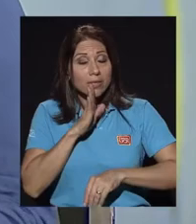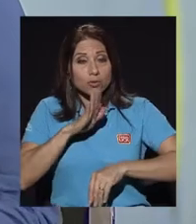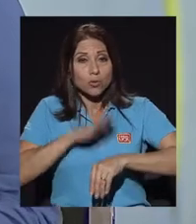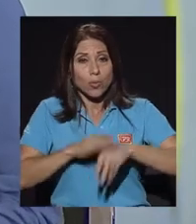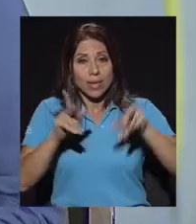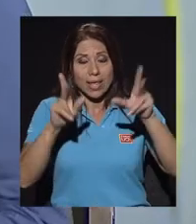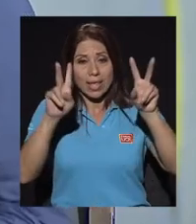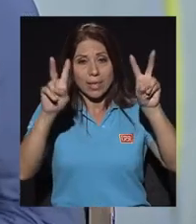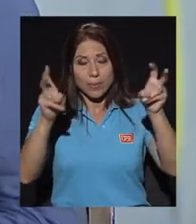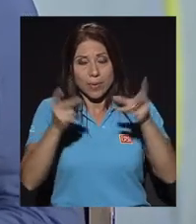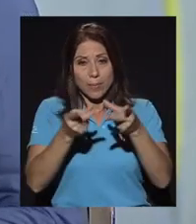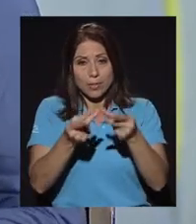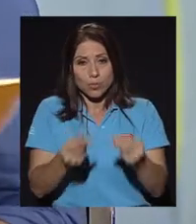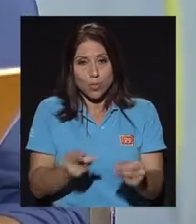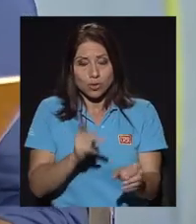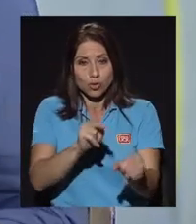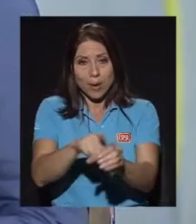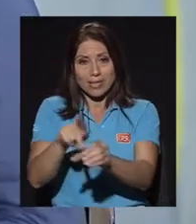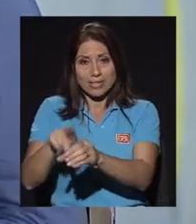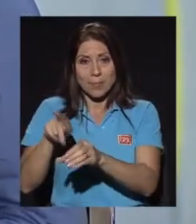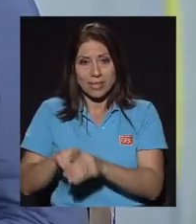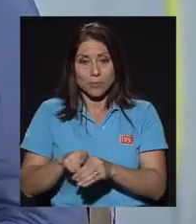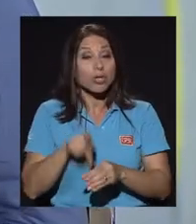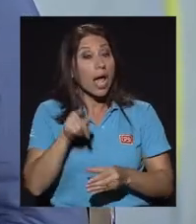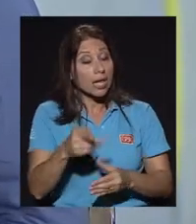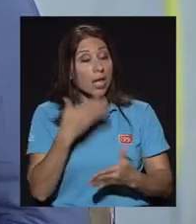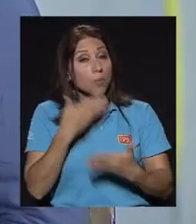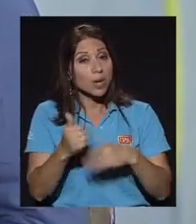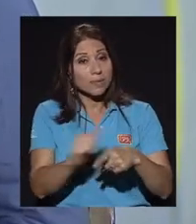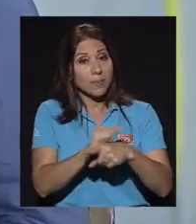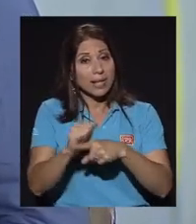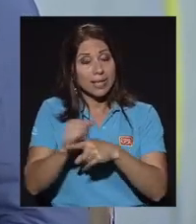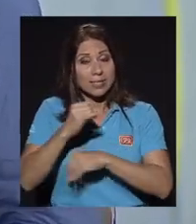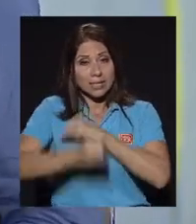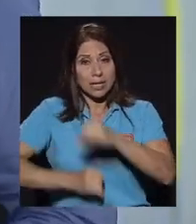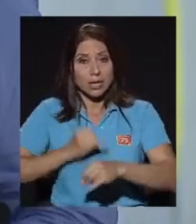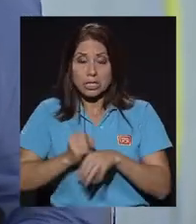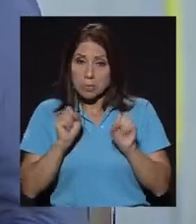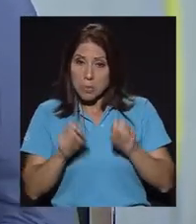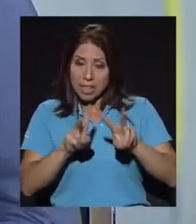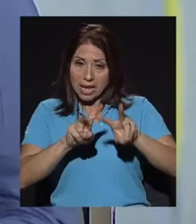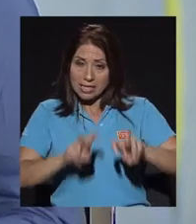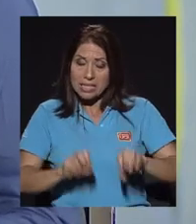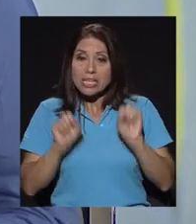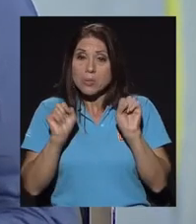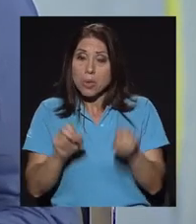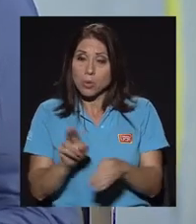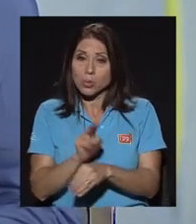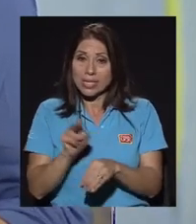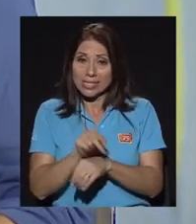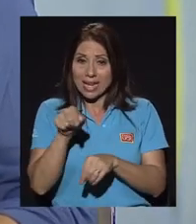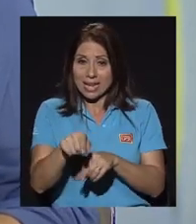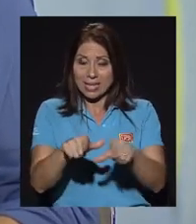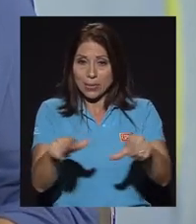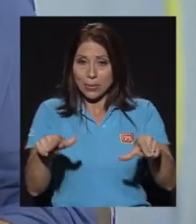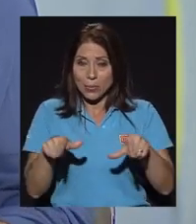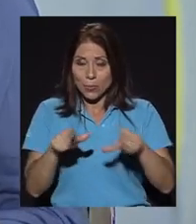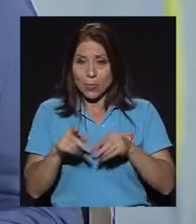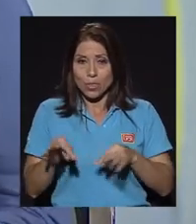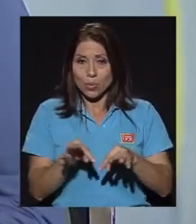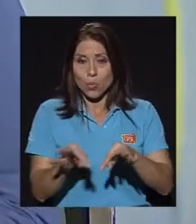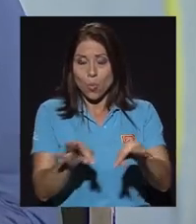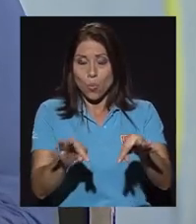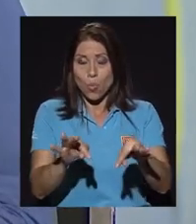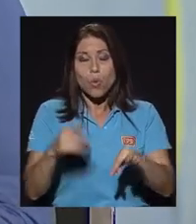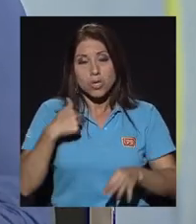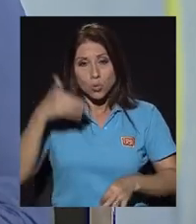presupuestos participativos, y aquí hay buenas prácticas internacionales que se pueden analizar y que se podrían replicar en el cantón y que me